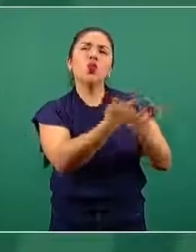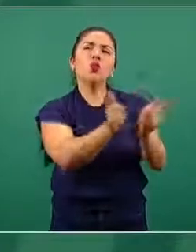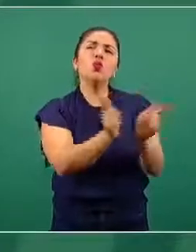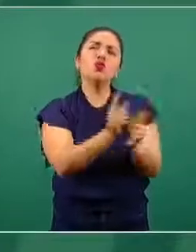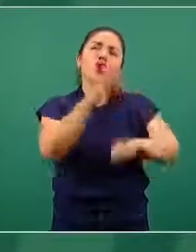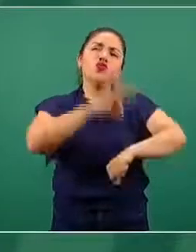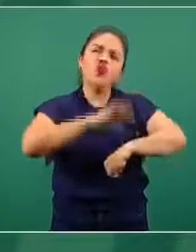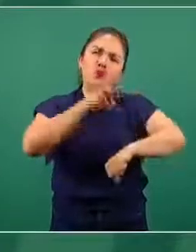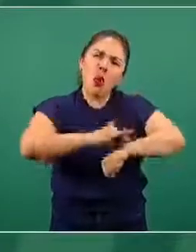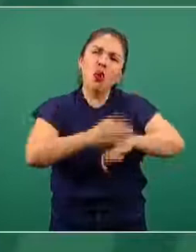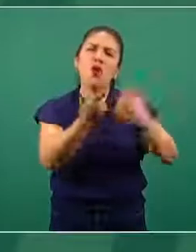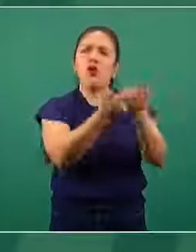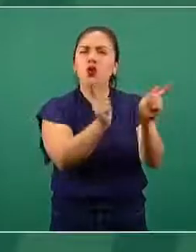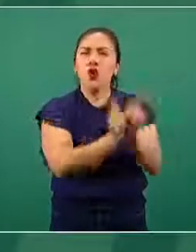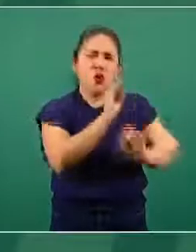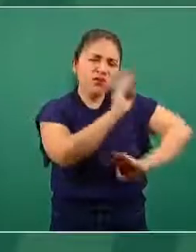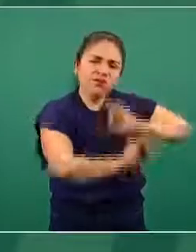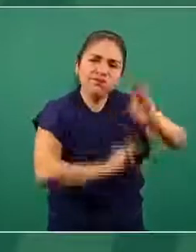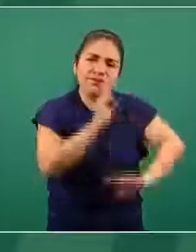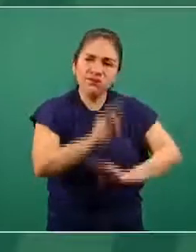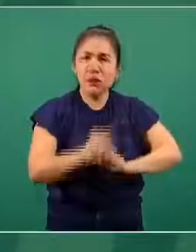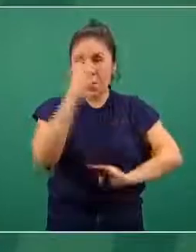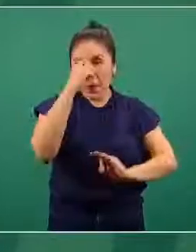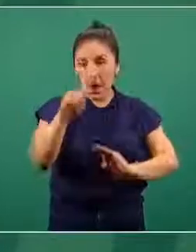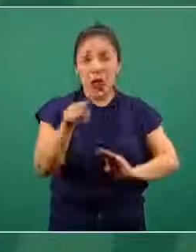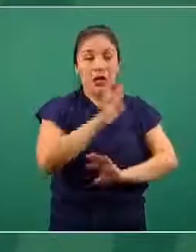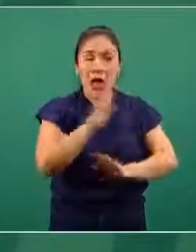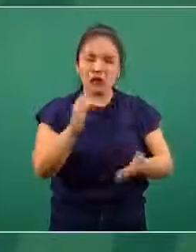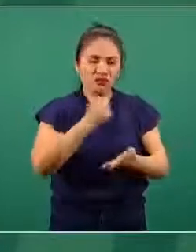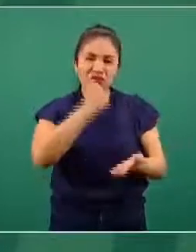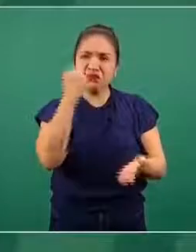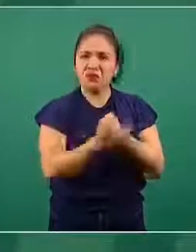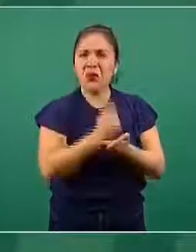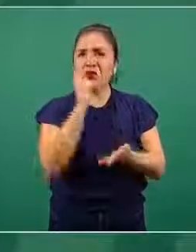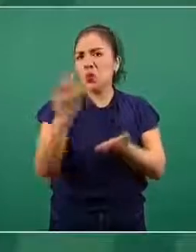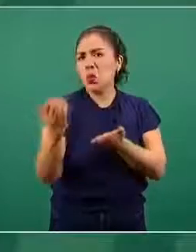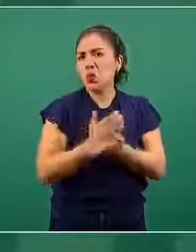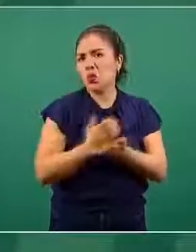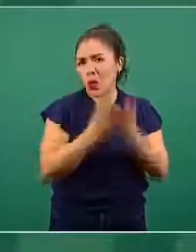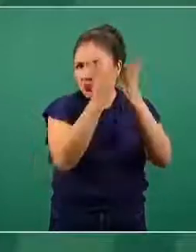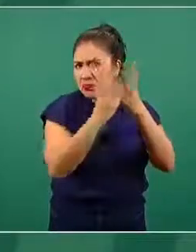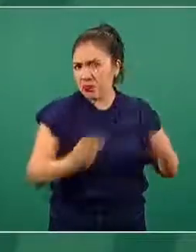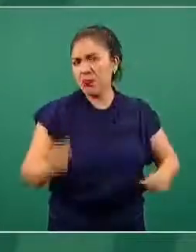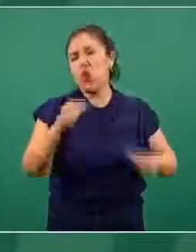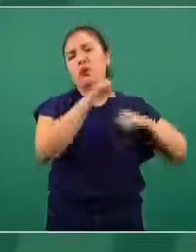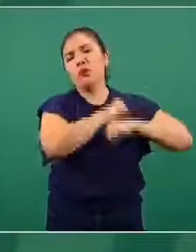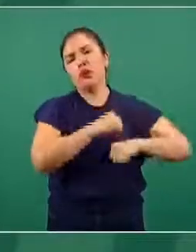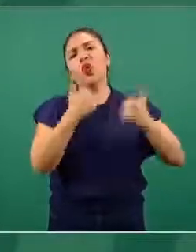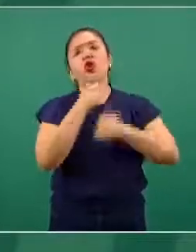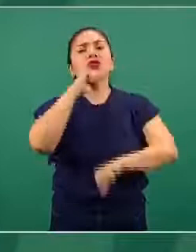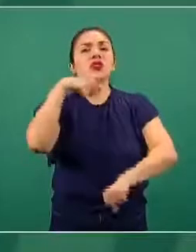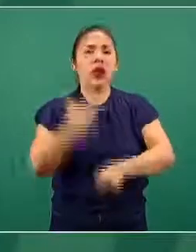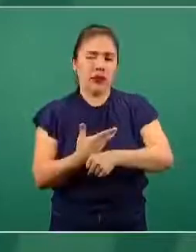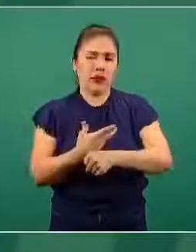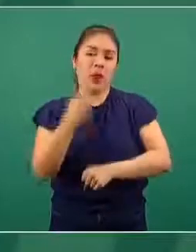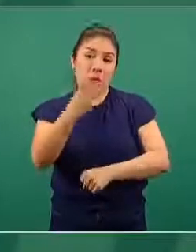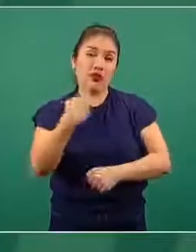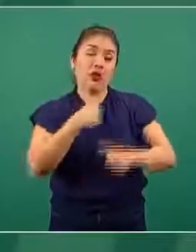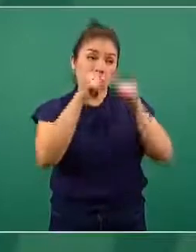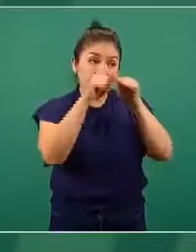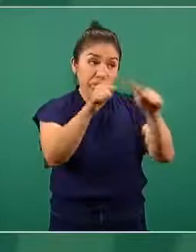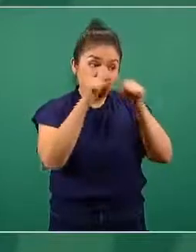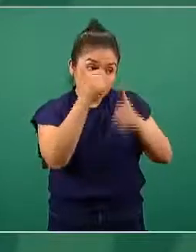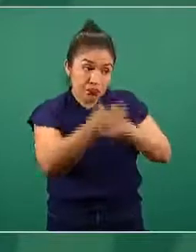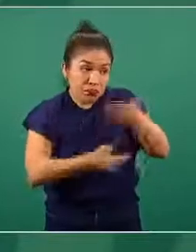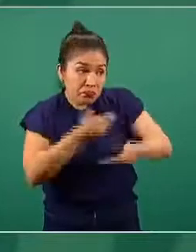tanto el diagnóstico médico y el alta epidemiológica que estará a cargo del señor secretario. Entonces estaremos muy atentos para poder